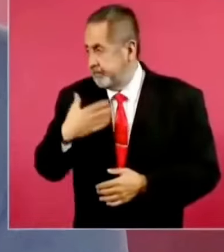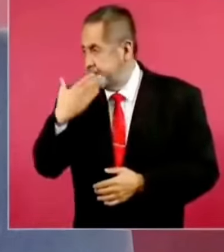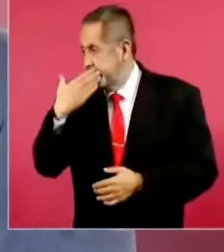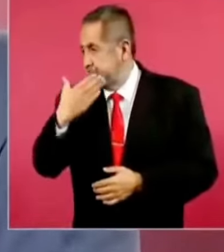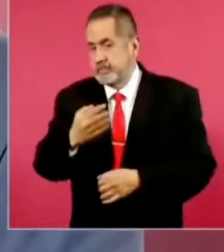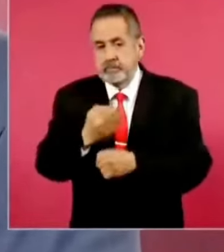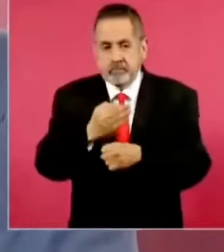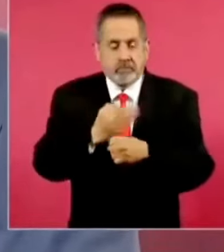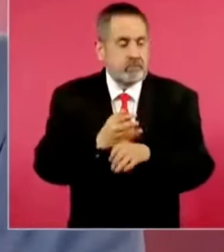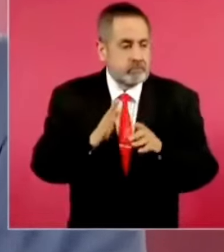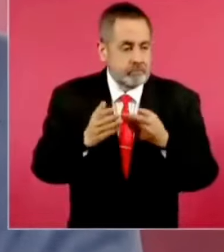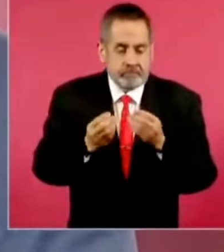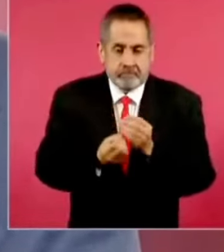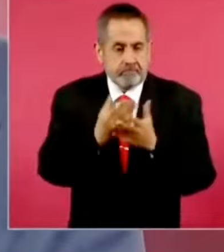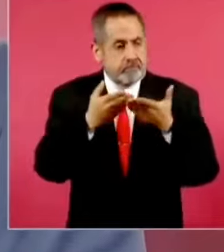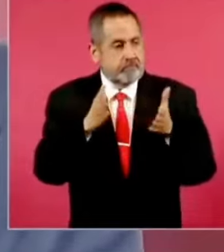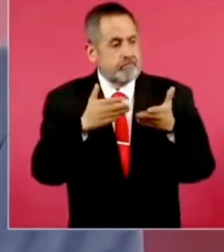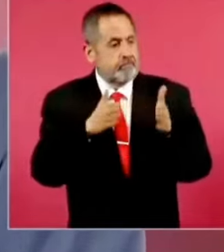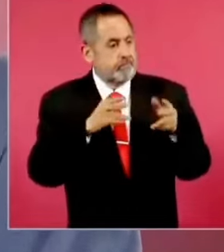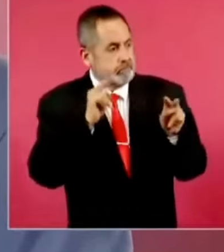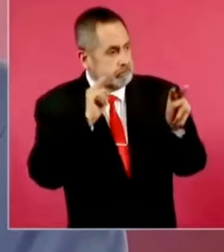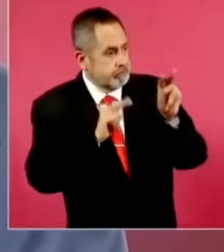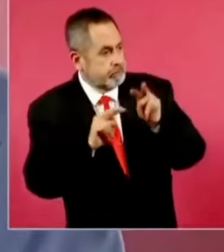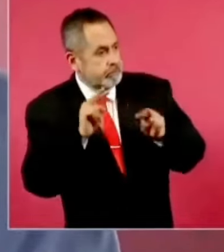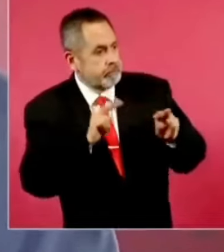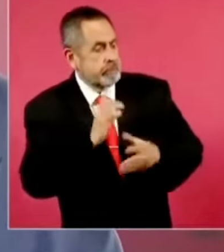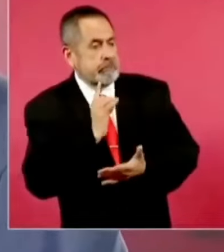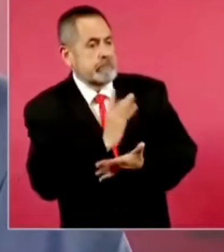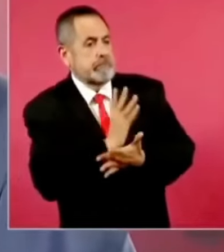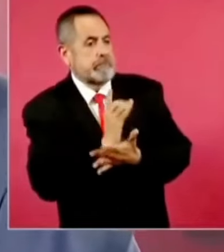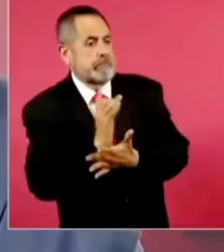que esté brotando, que esté emergiendo,